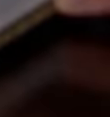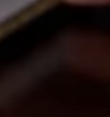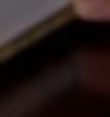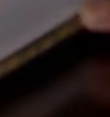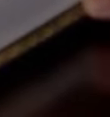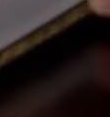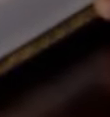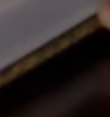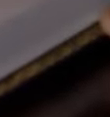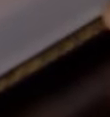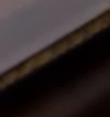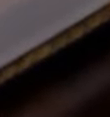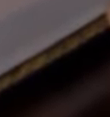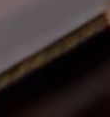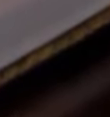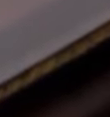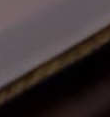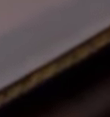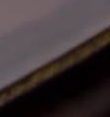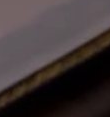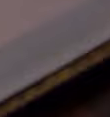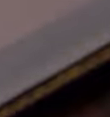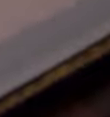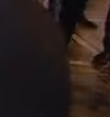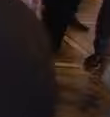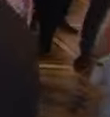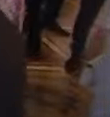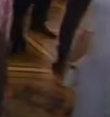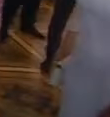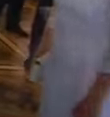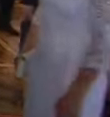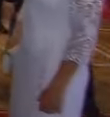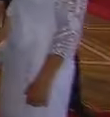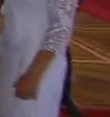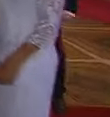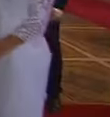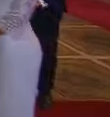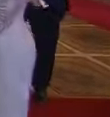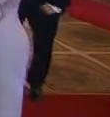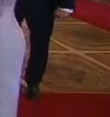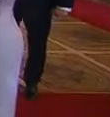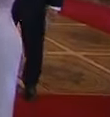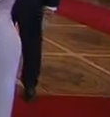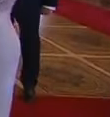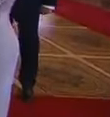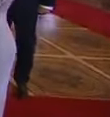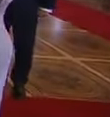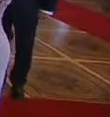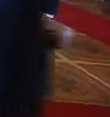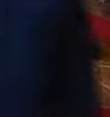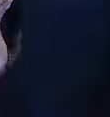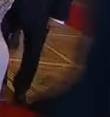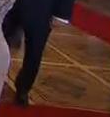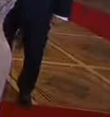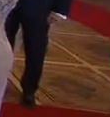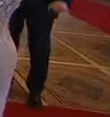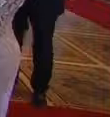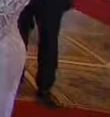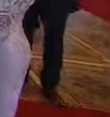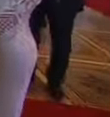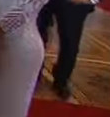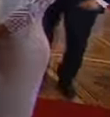libro de honor. Lo propio hará también el presidente de la Cámara de Diputados de la